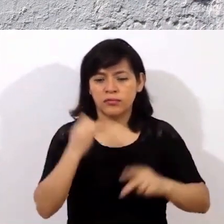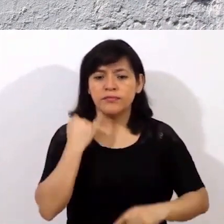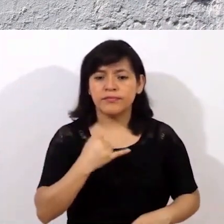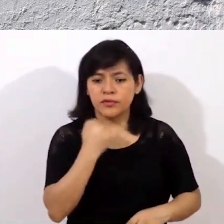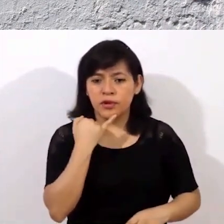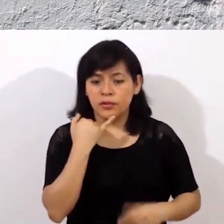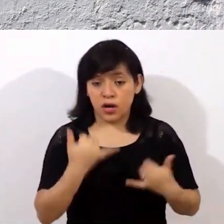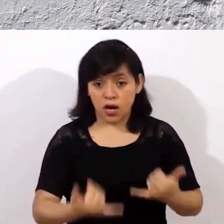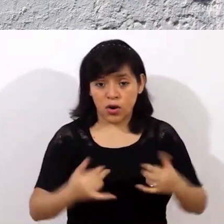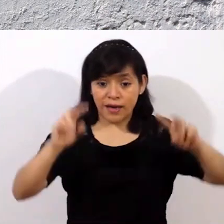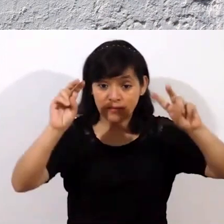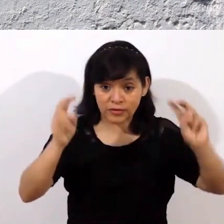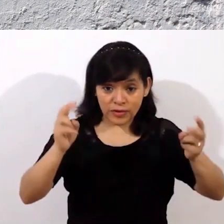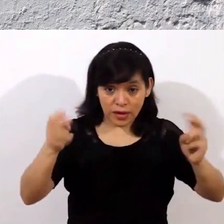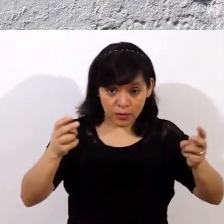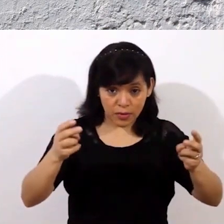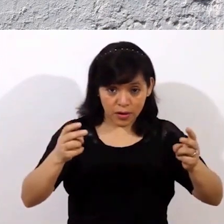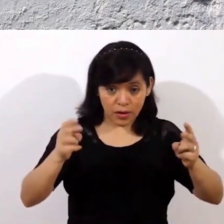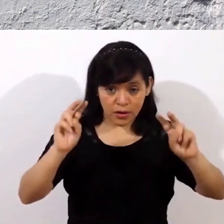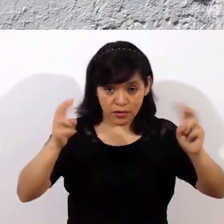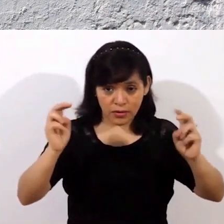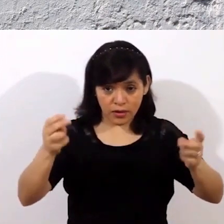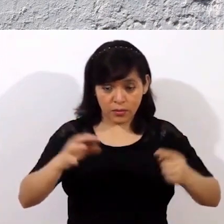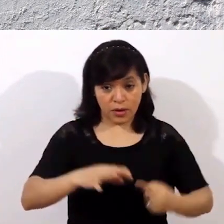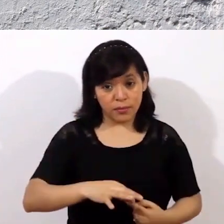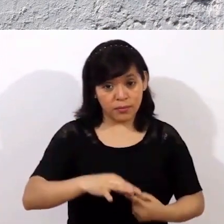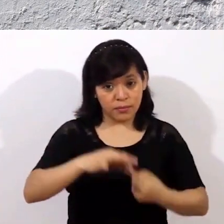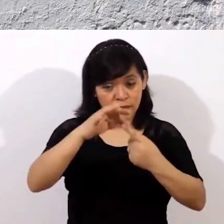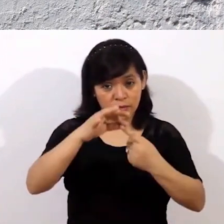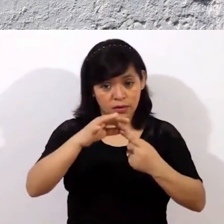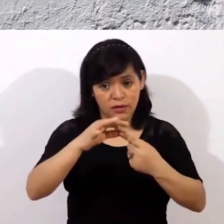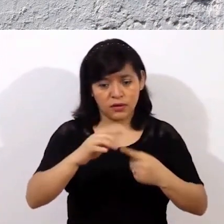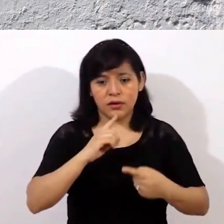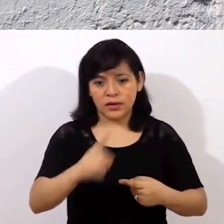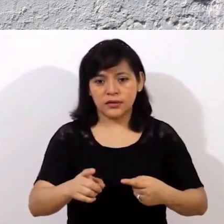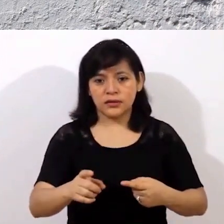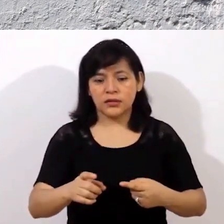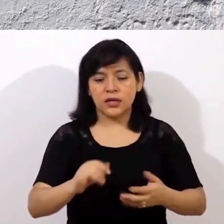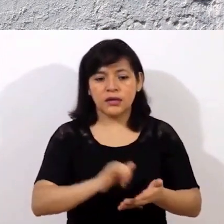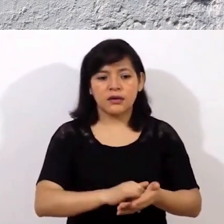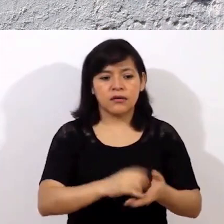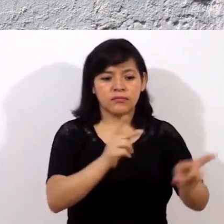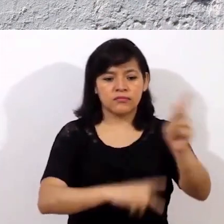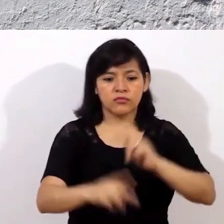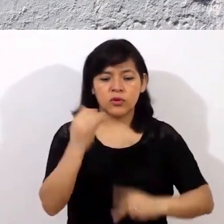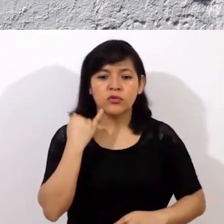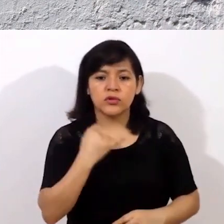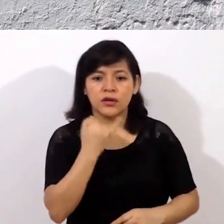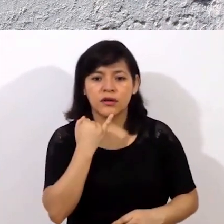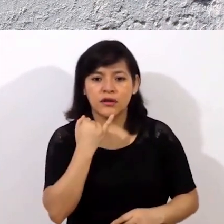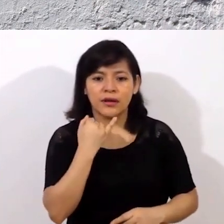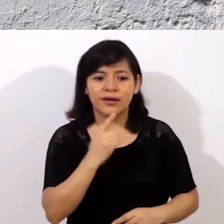También tenemos que considerar algo. El tema central de Oseas tiene que ver con que Israel se fue tras los dioses ajenos,